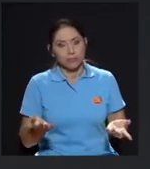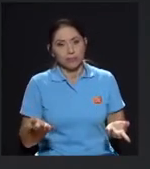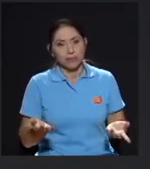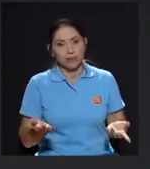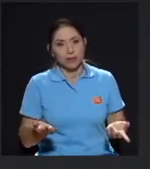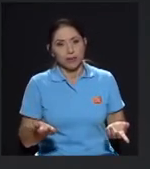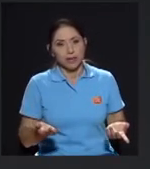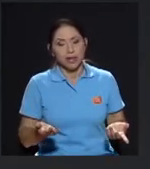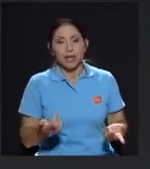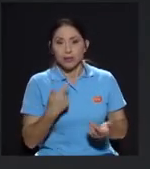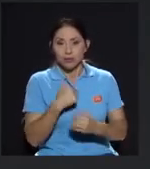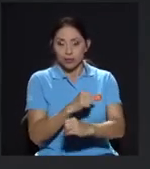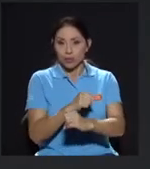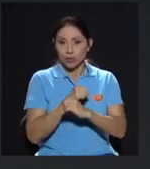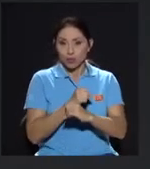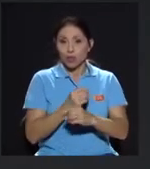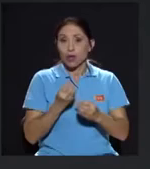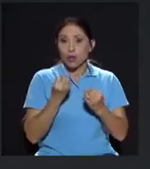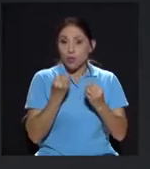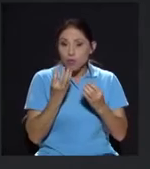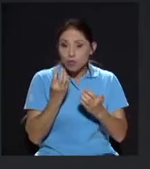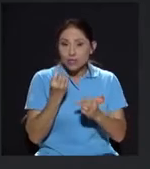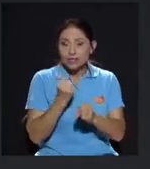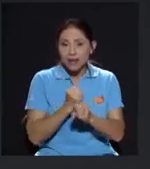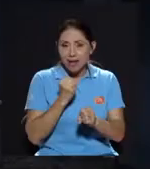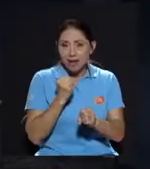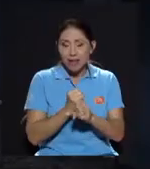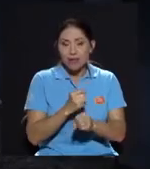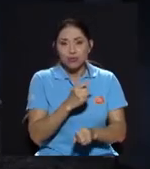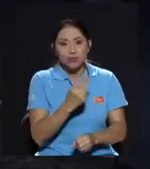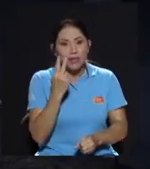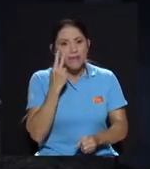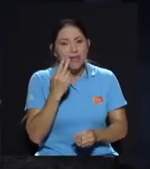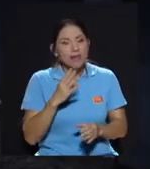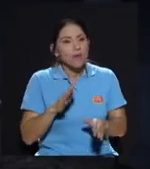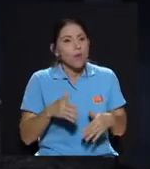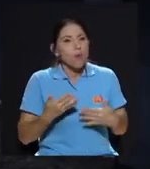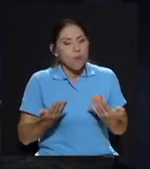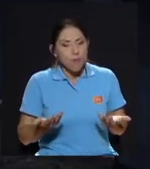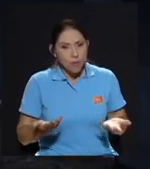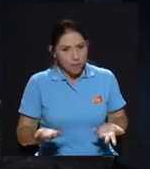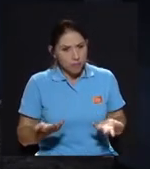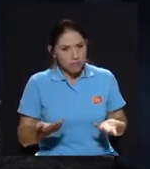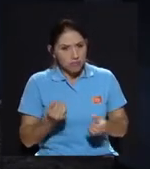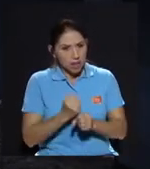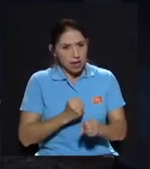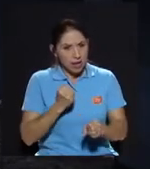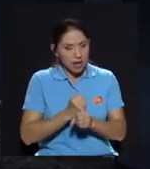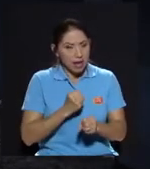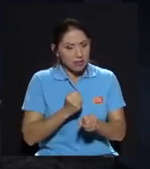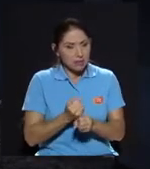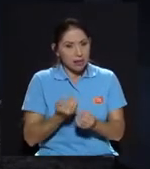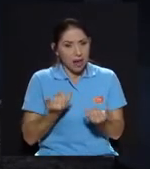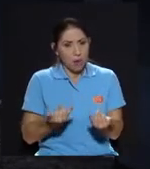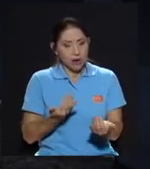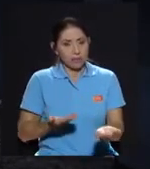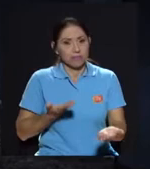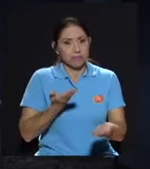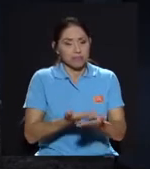y estoy seguro que hay muchas tareas y cómo ve usted esa parte de las tareas planteadas